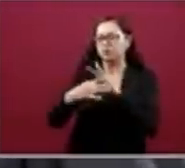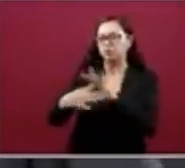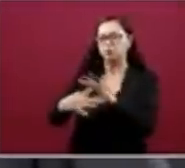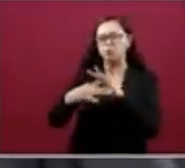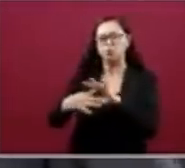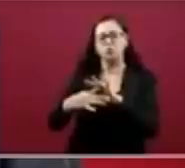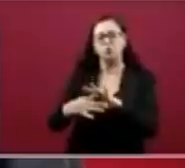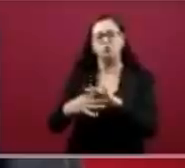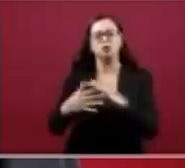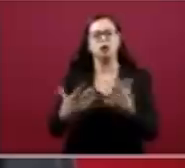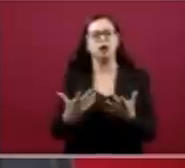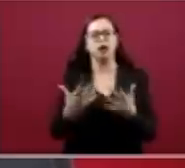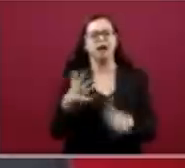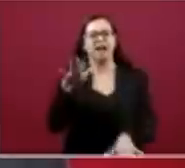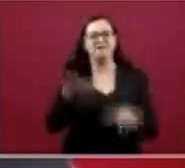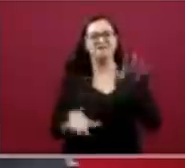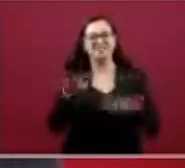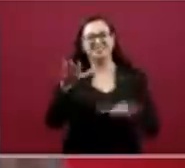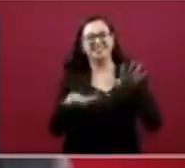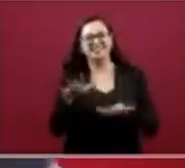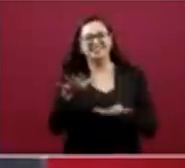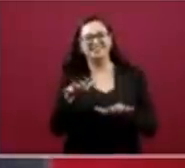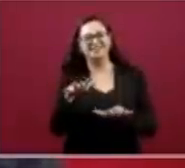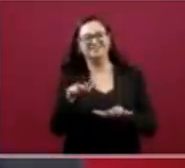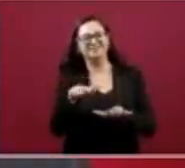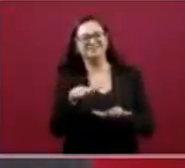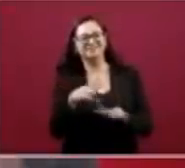Se le cuestiona que